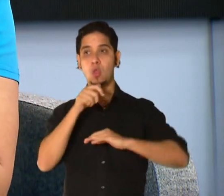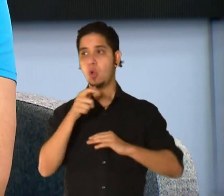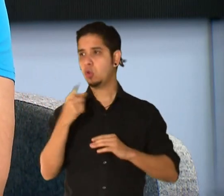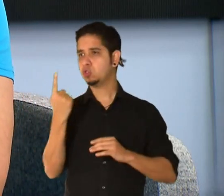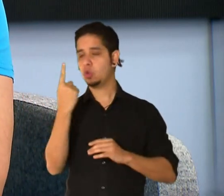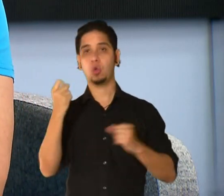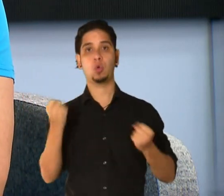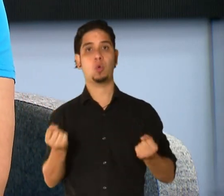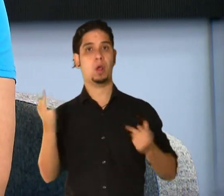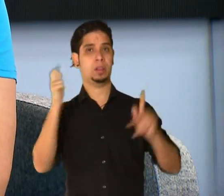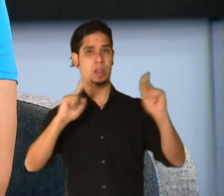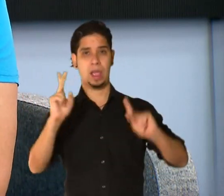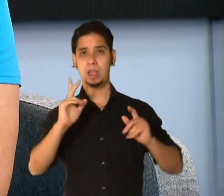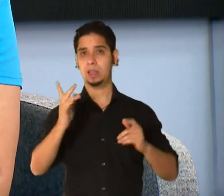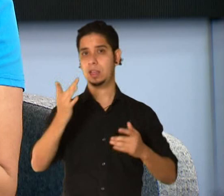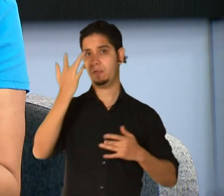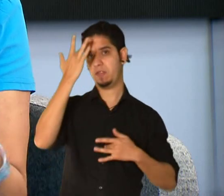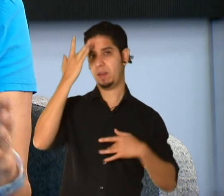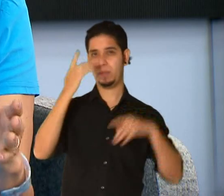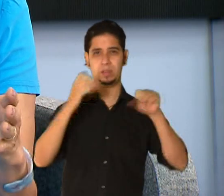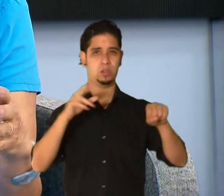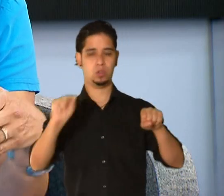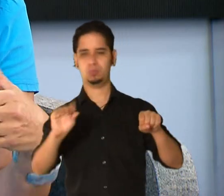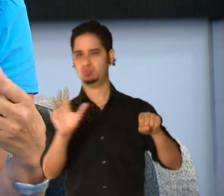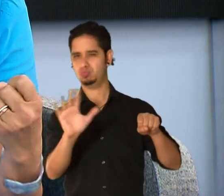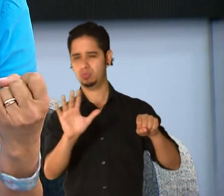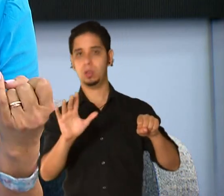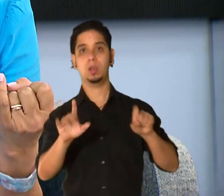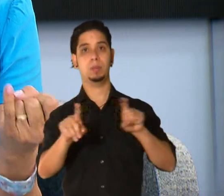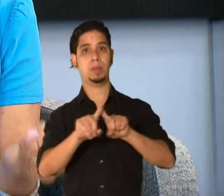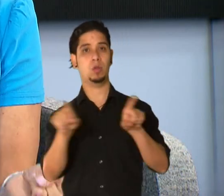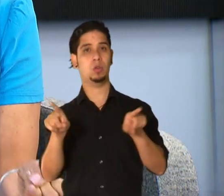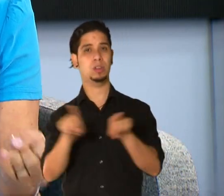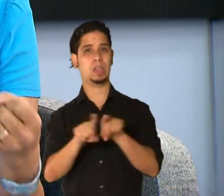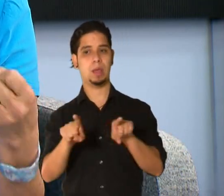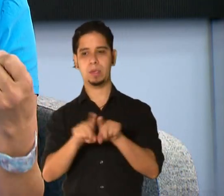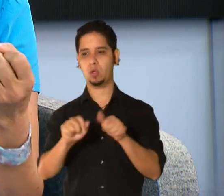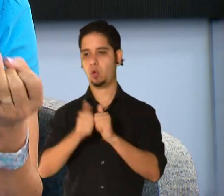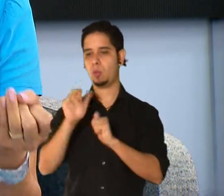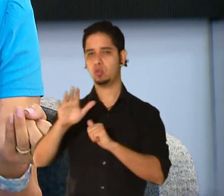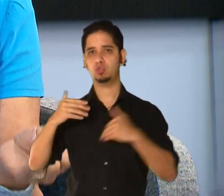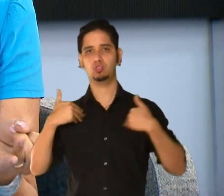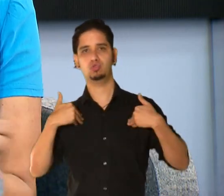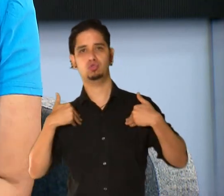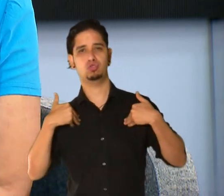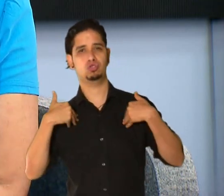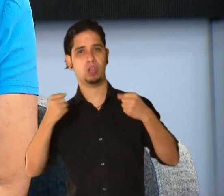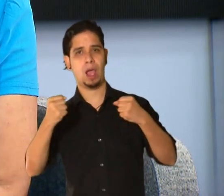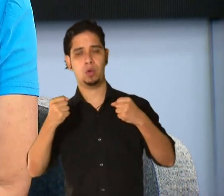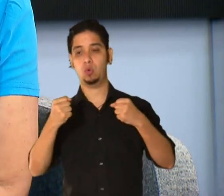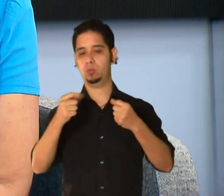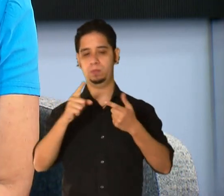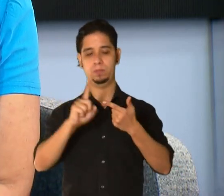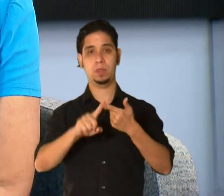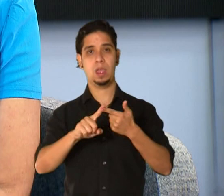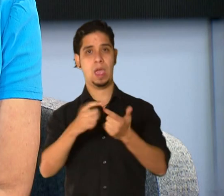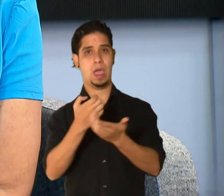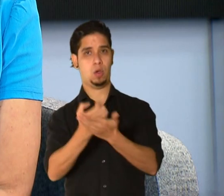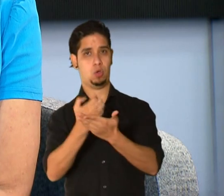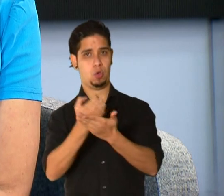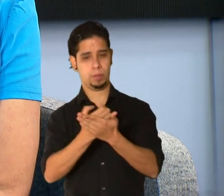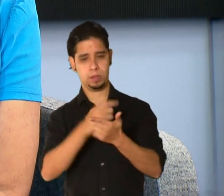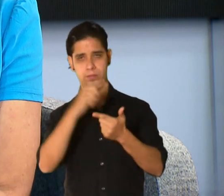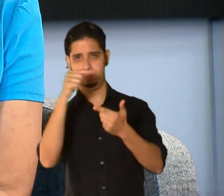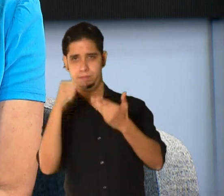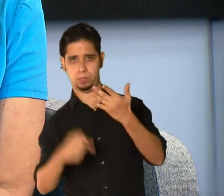personas han estado expuestas al virus, sino también cómo se afecta su salud en términos económicos, etcétera, ¿verdad? Y